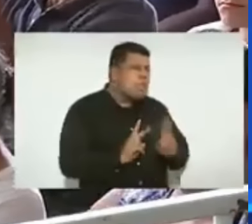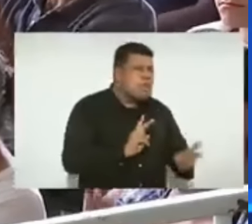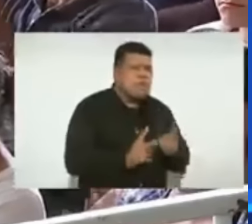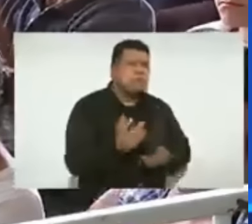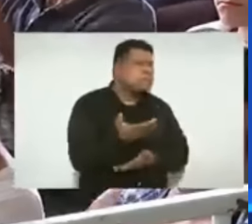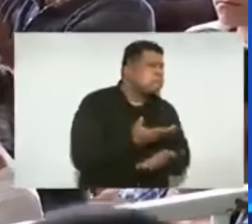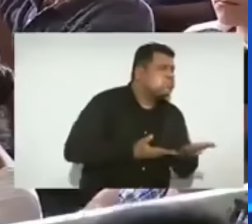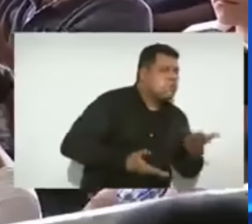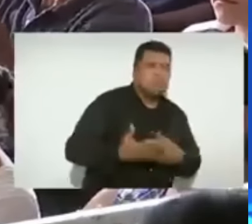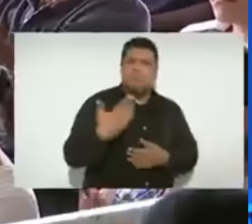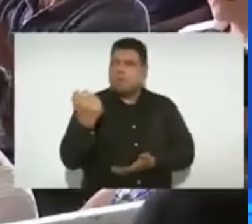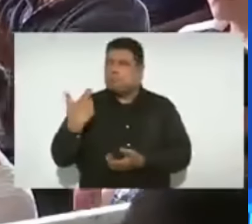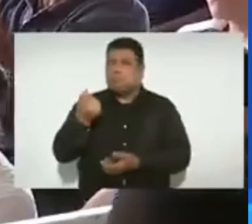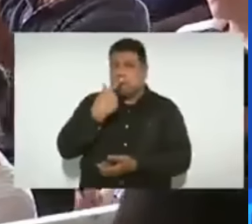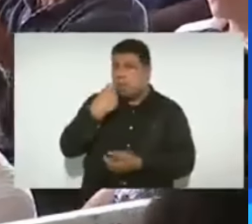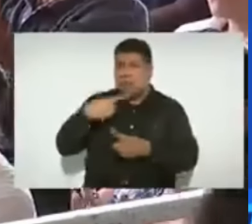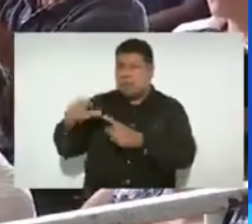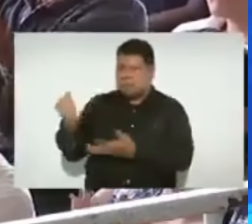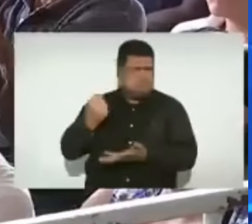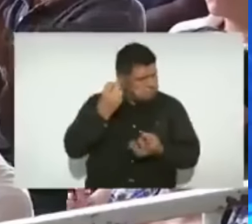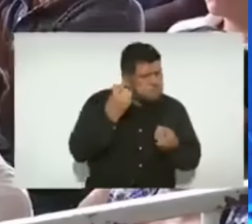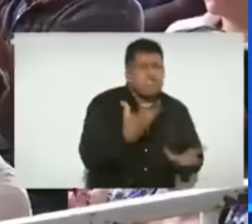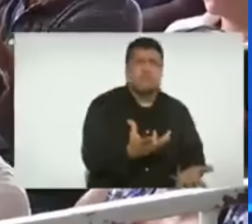los medicamentos si es necesario.